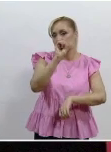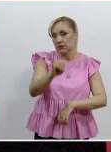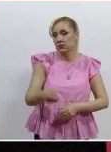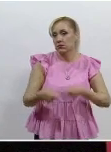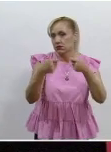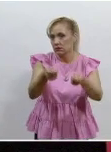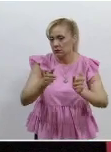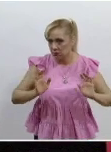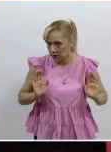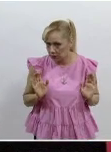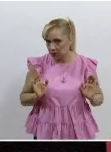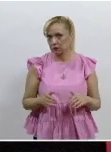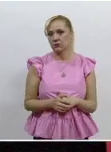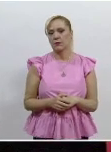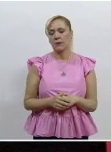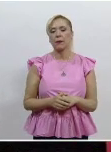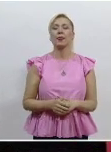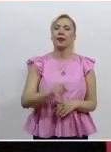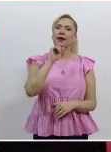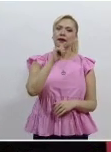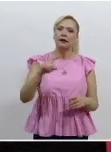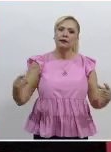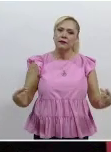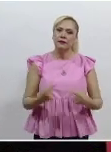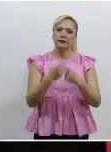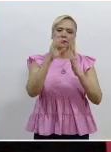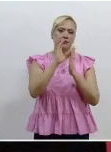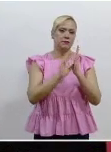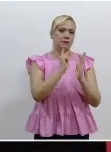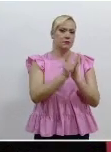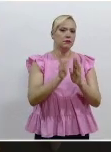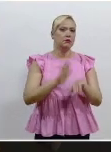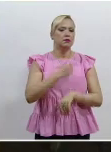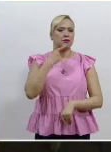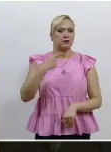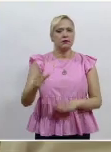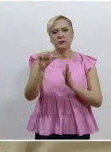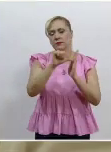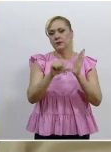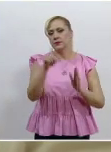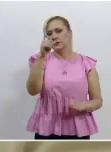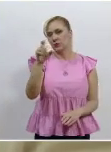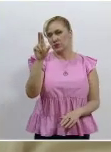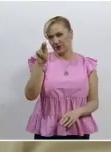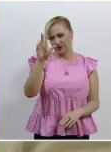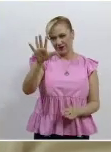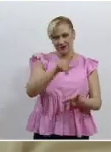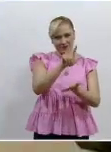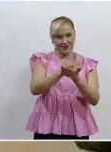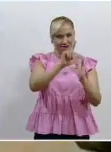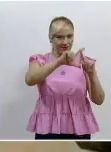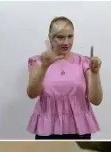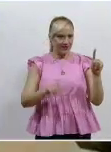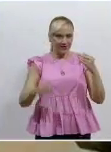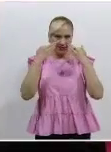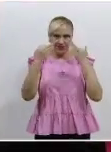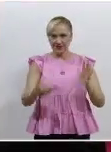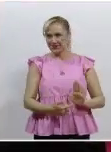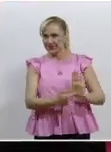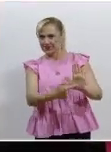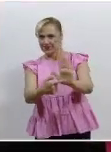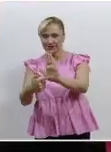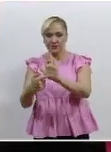esa sesión resolvió una controversia constitucional por la que determinó la validez del artículo 185 de la Ley Federal de Transparencia.